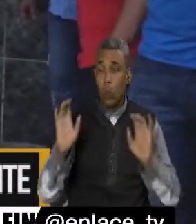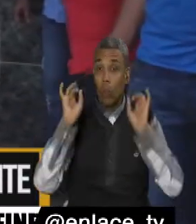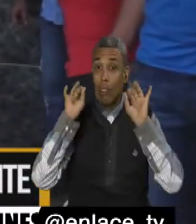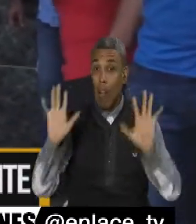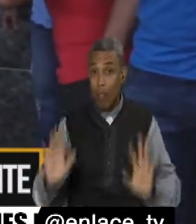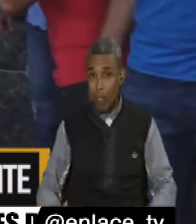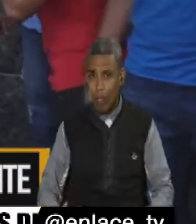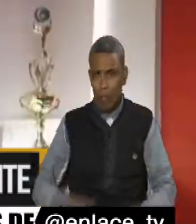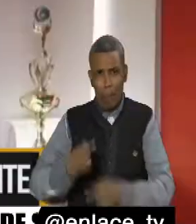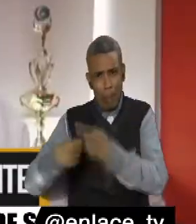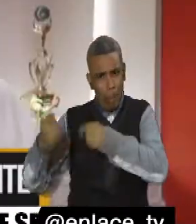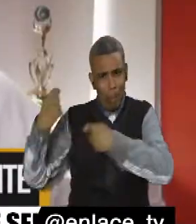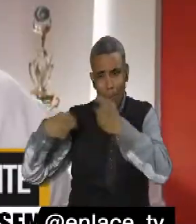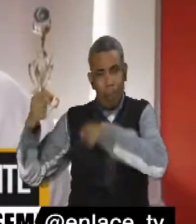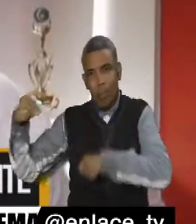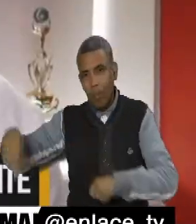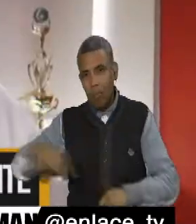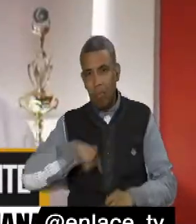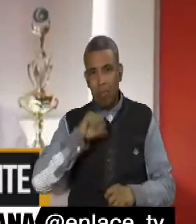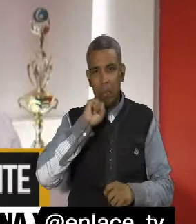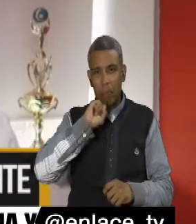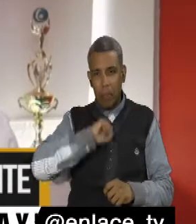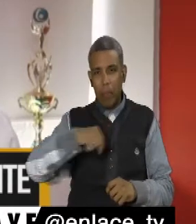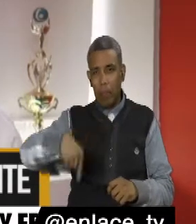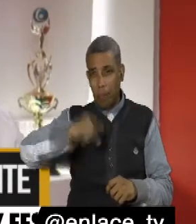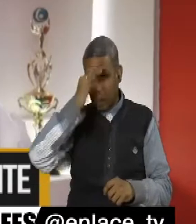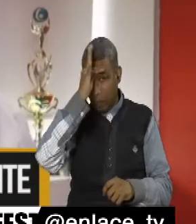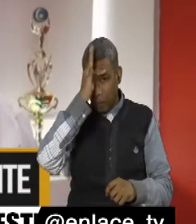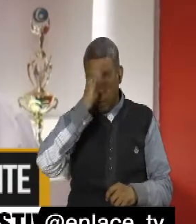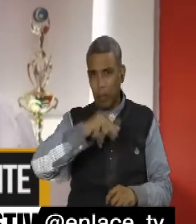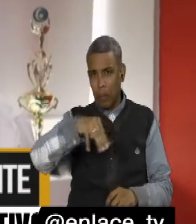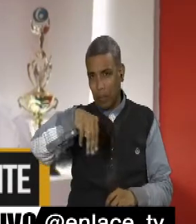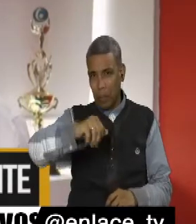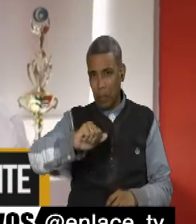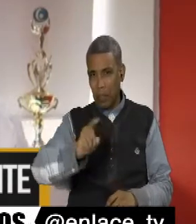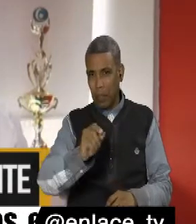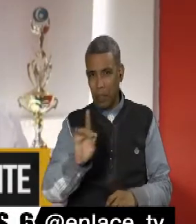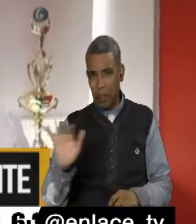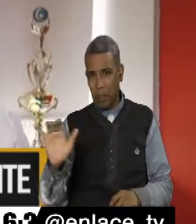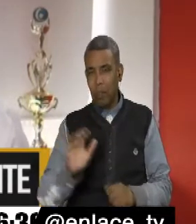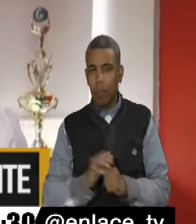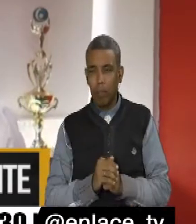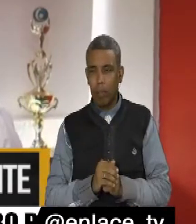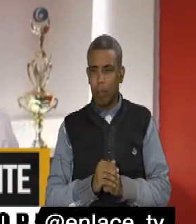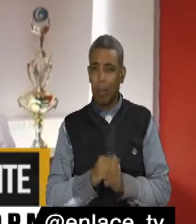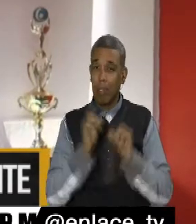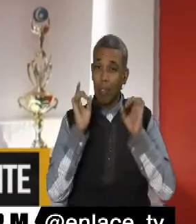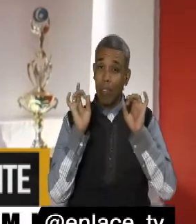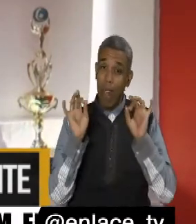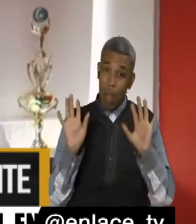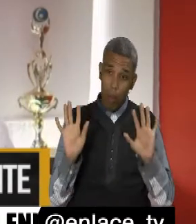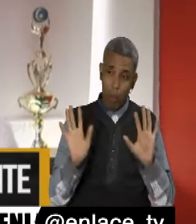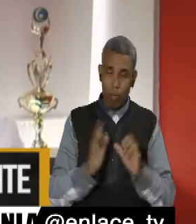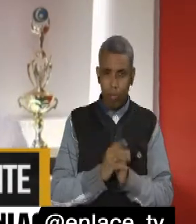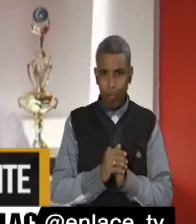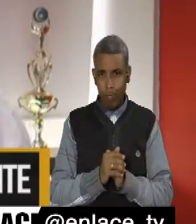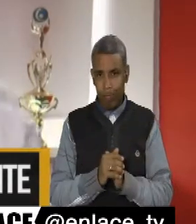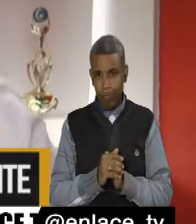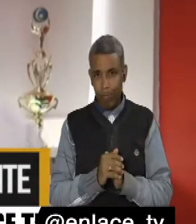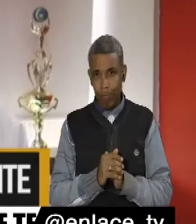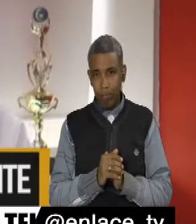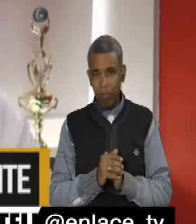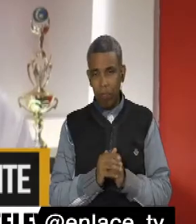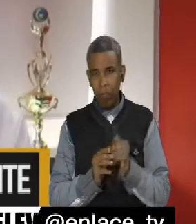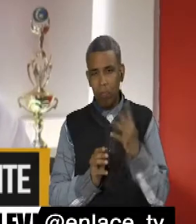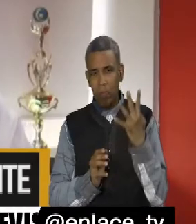centro asistencial. Los pacientes de la unidad de cuidados intensivos realmente están muy críticos. Uno de ellos menos,